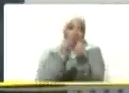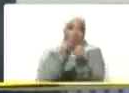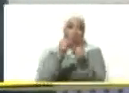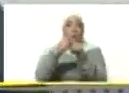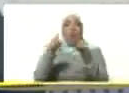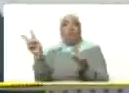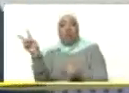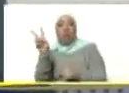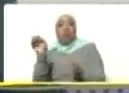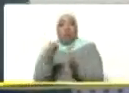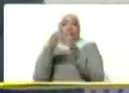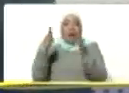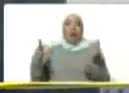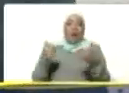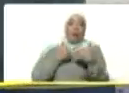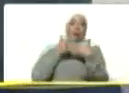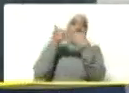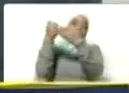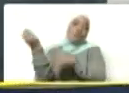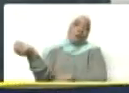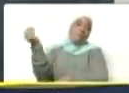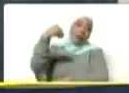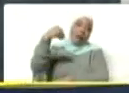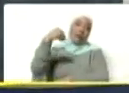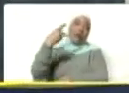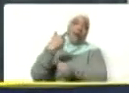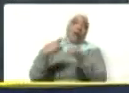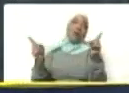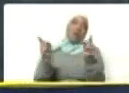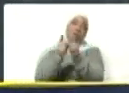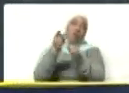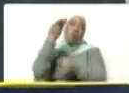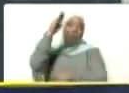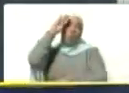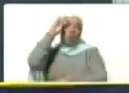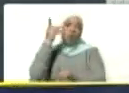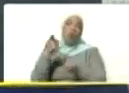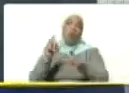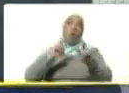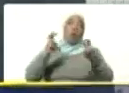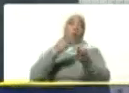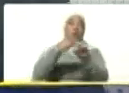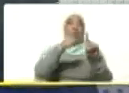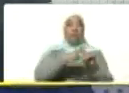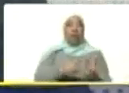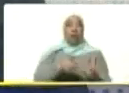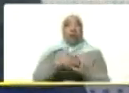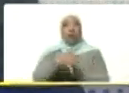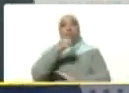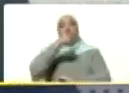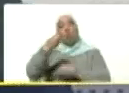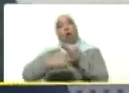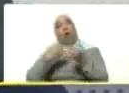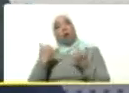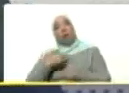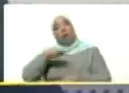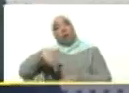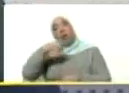or that issue para obligar a que se rindan respecto de un tema u otro. Still, no